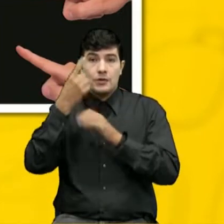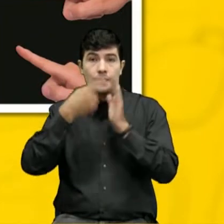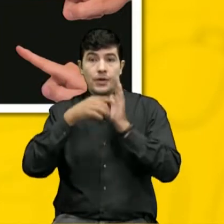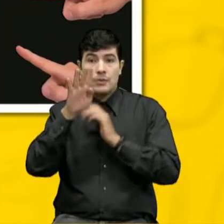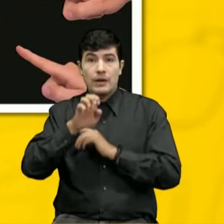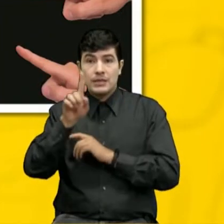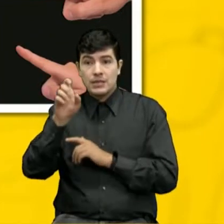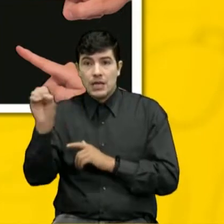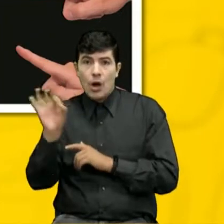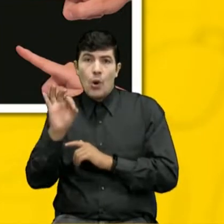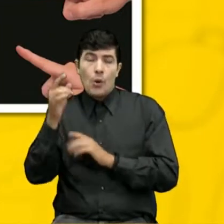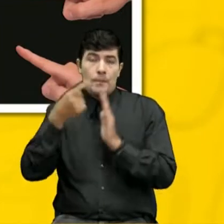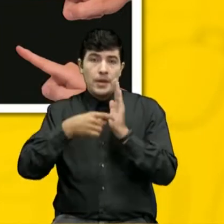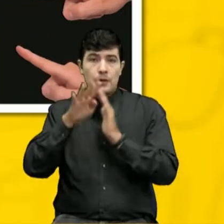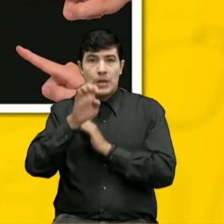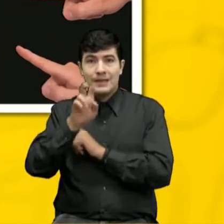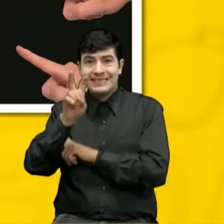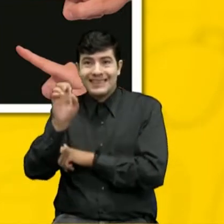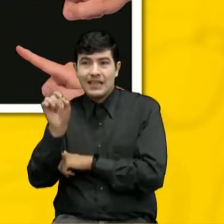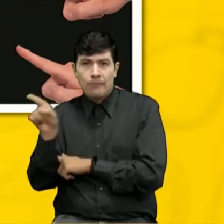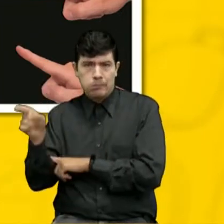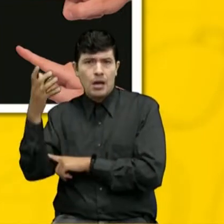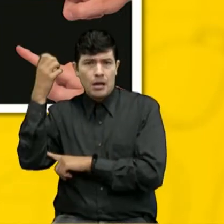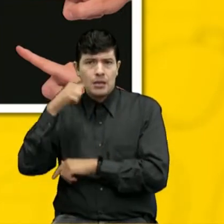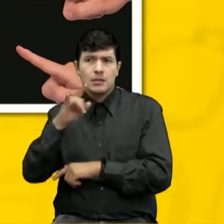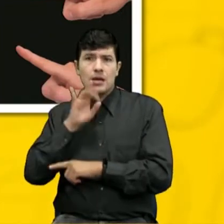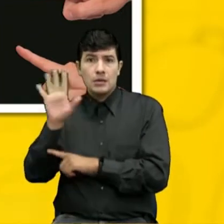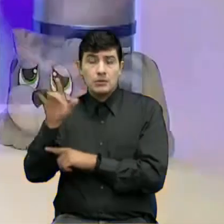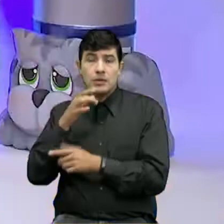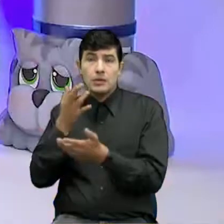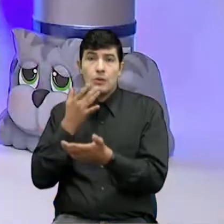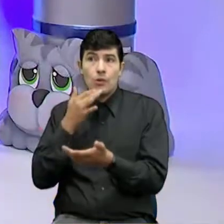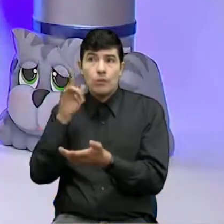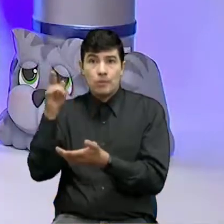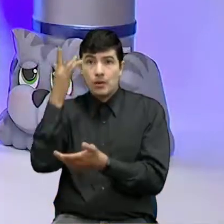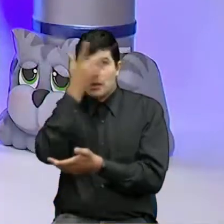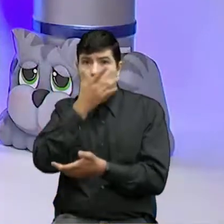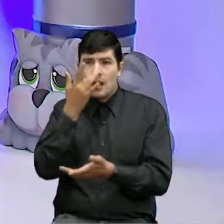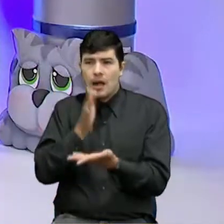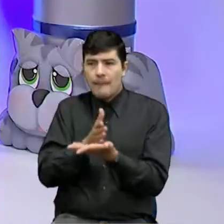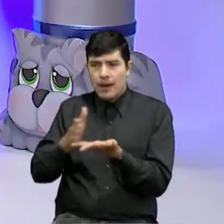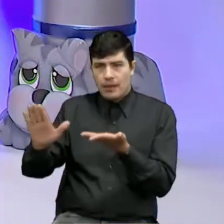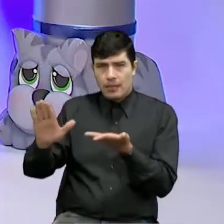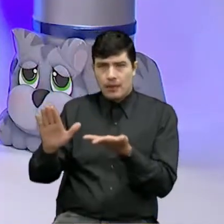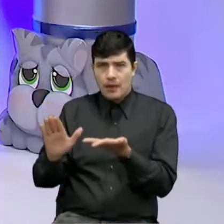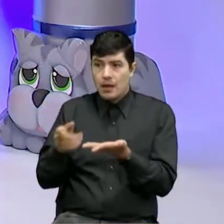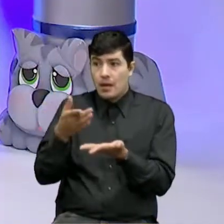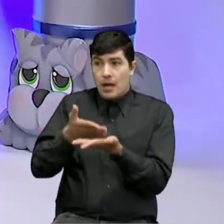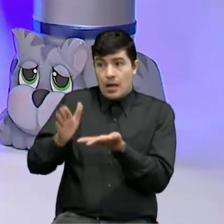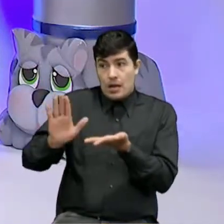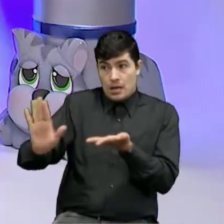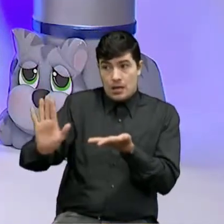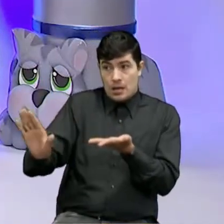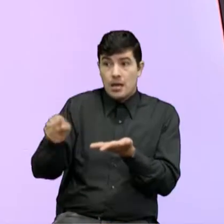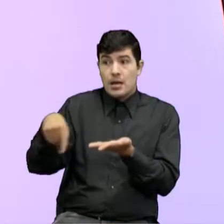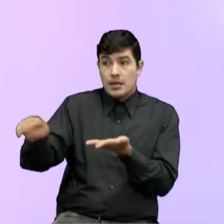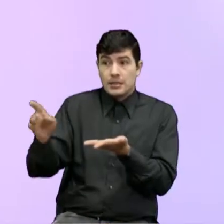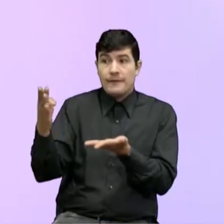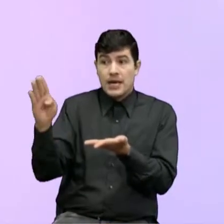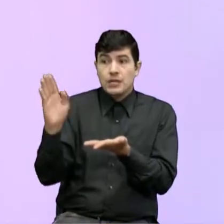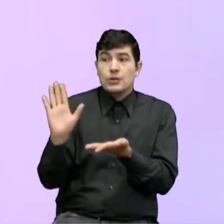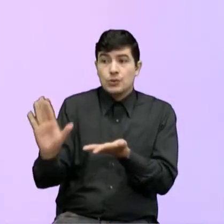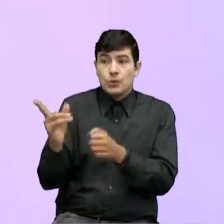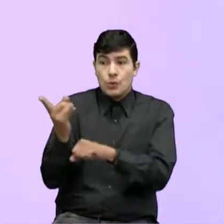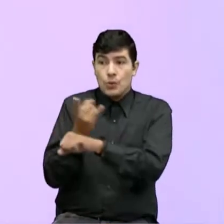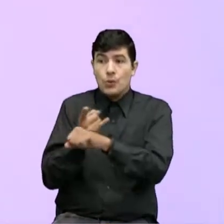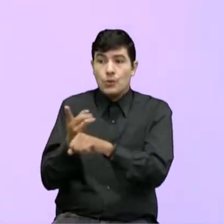incluso todavía se vive un poco. Es que las personas por el color de su piel las apartan. No, ustedes allá, ese baño es para gente de